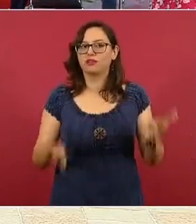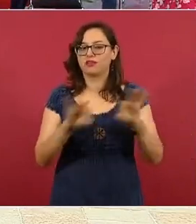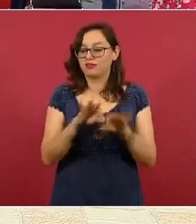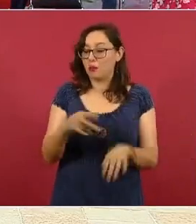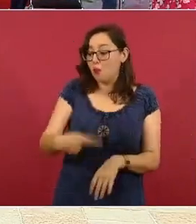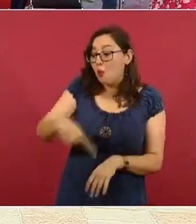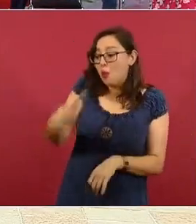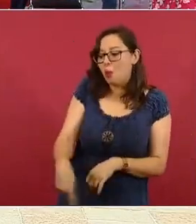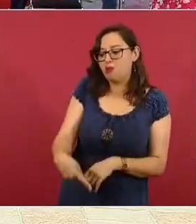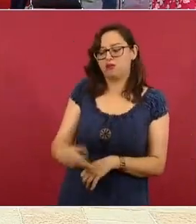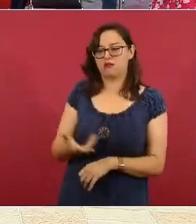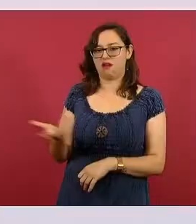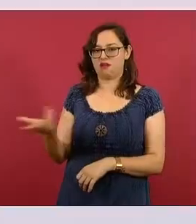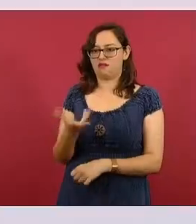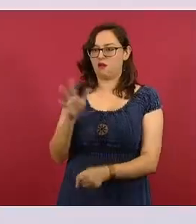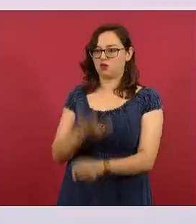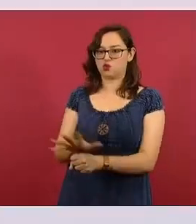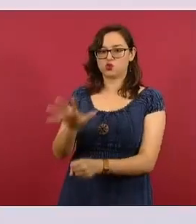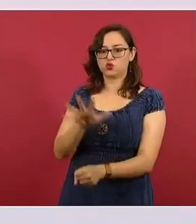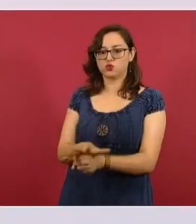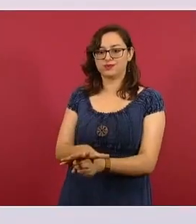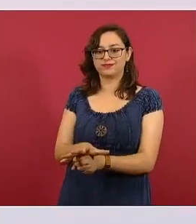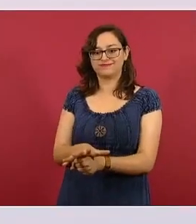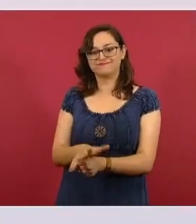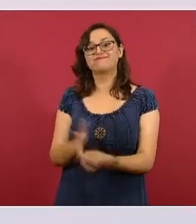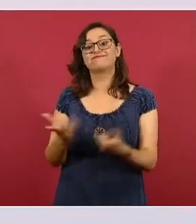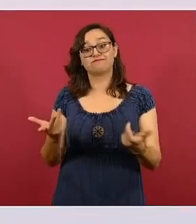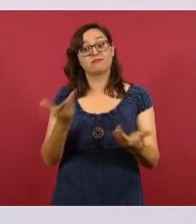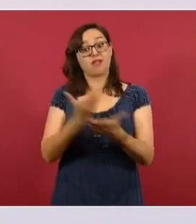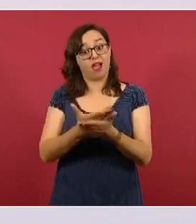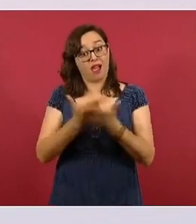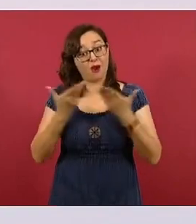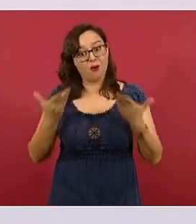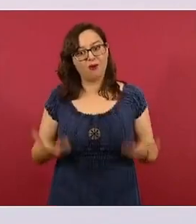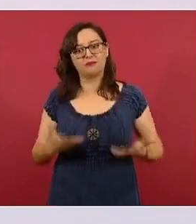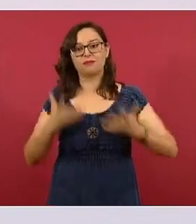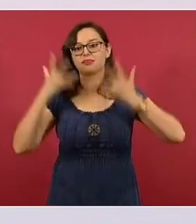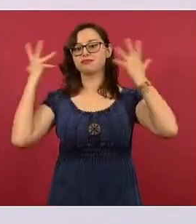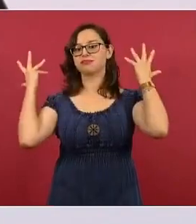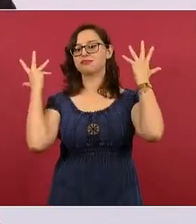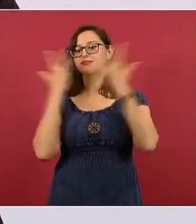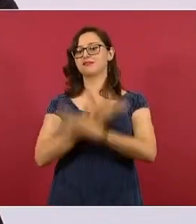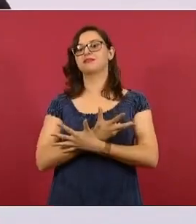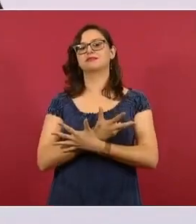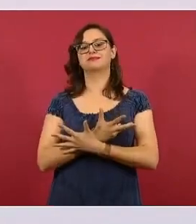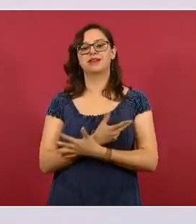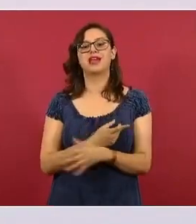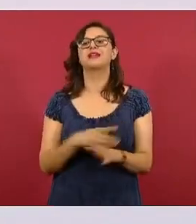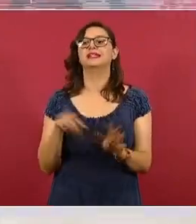Las lecciones de siempre y más